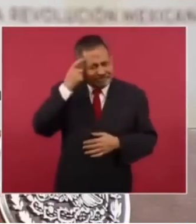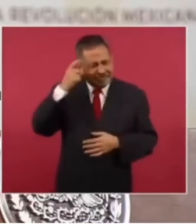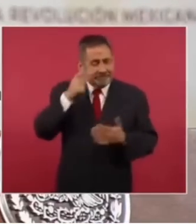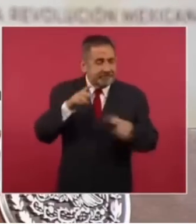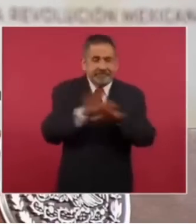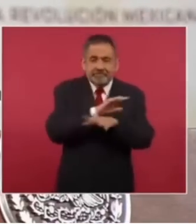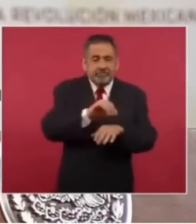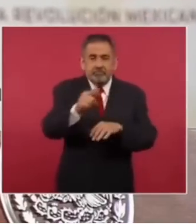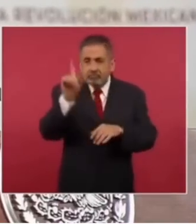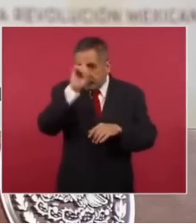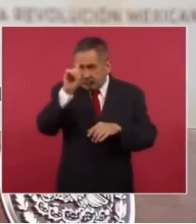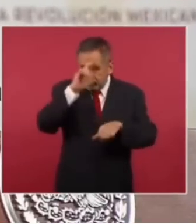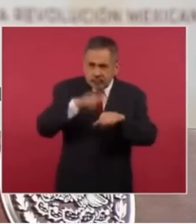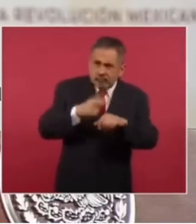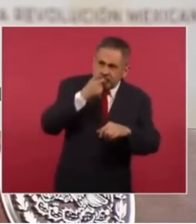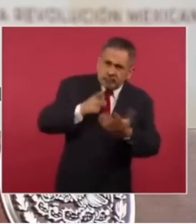contratar asesores